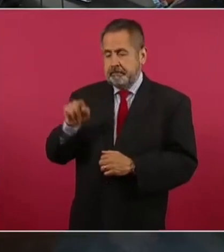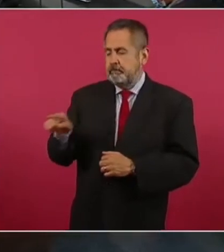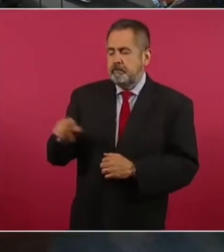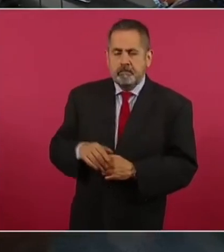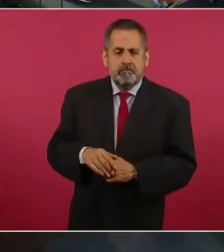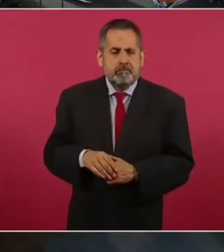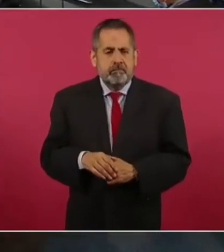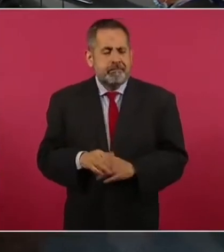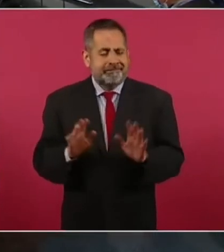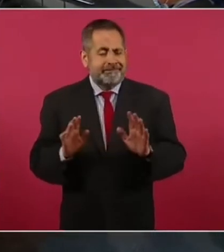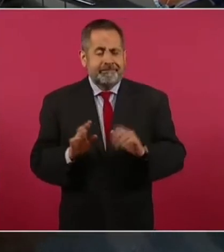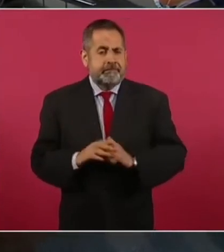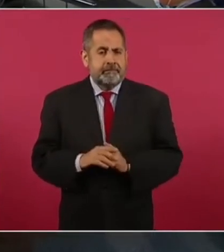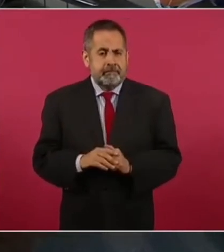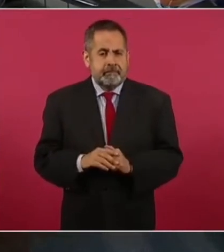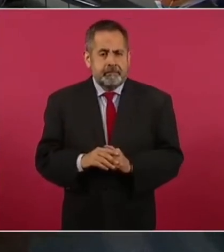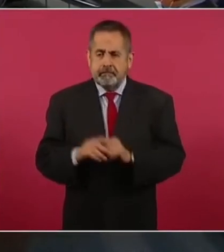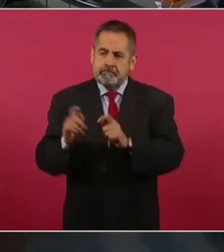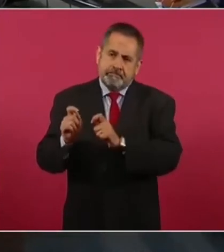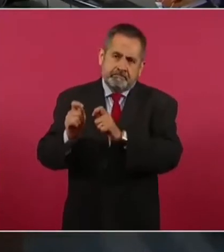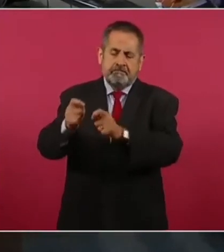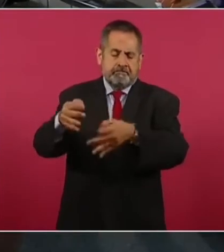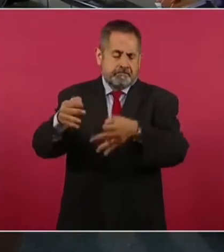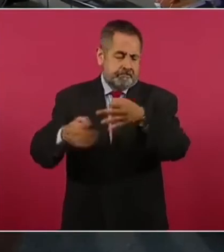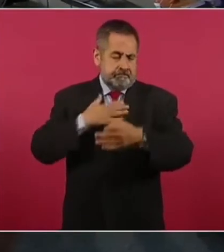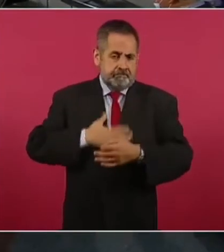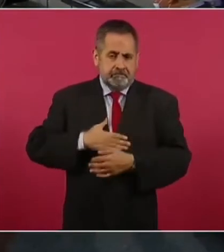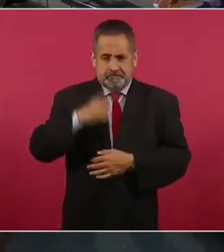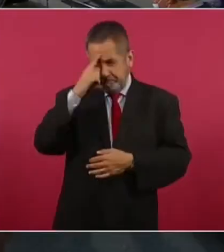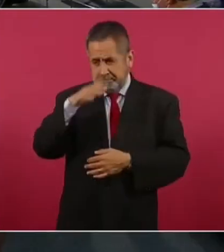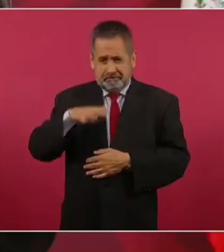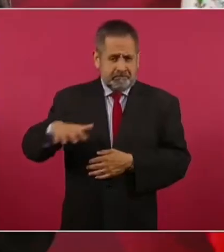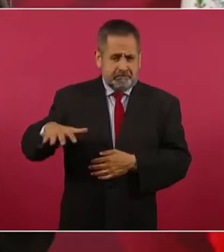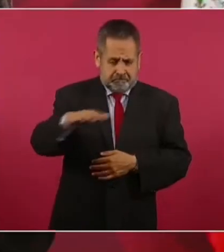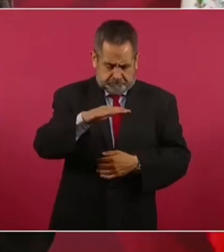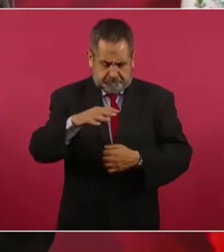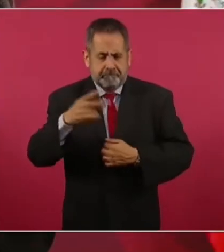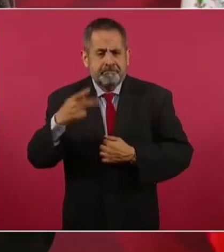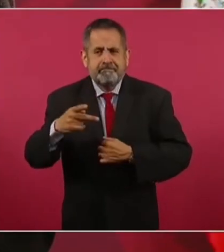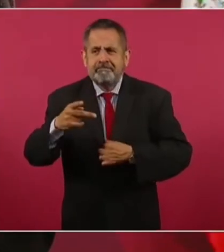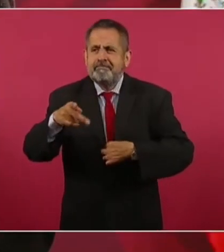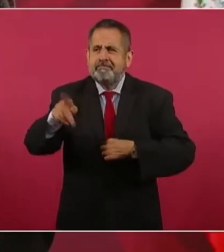no, esto es procuración de justicia, pero para todo el pueblo,